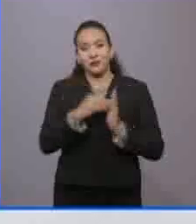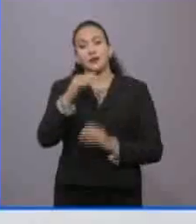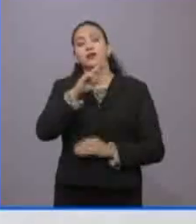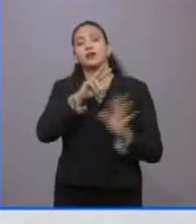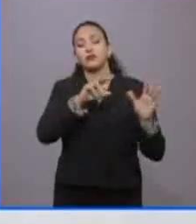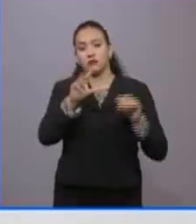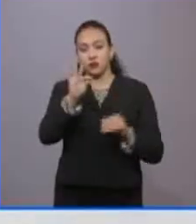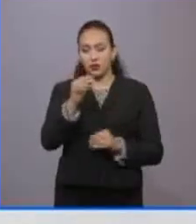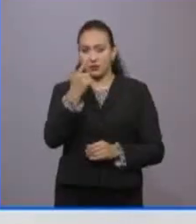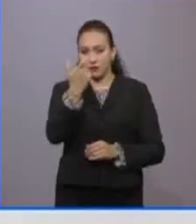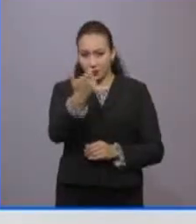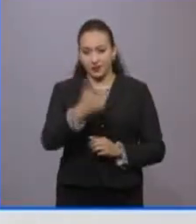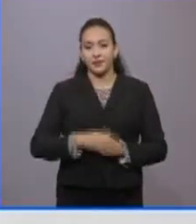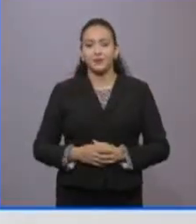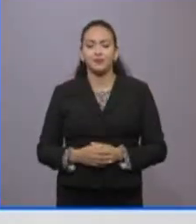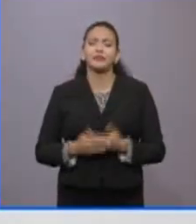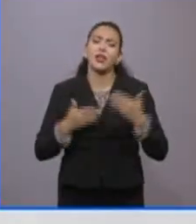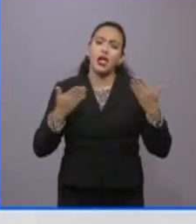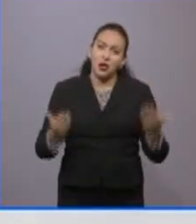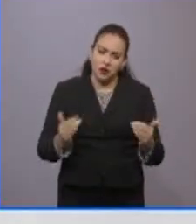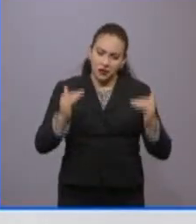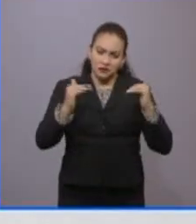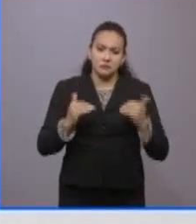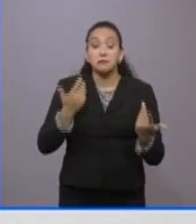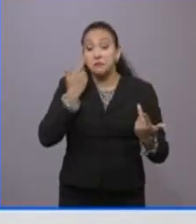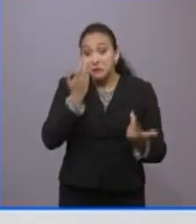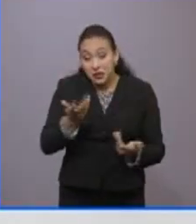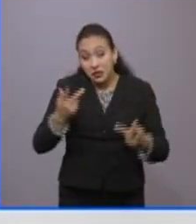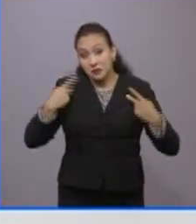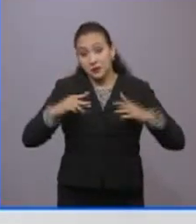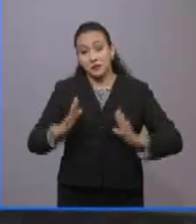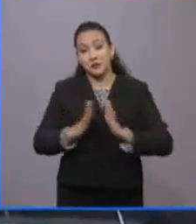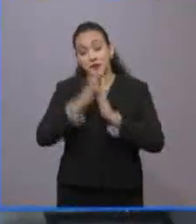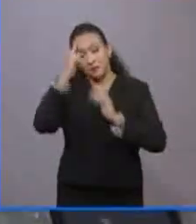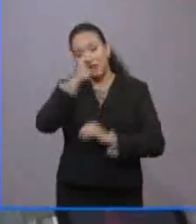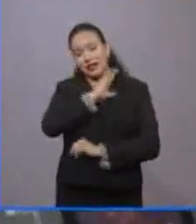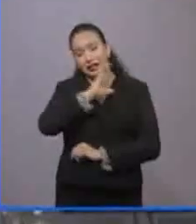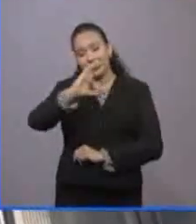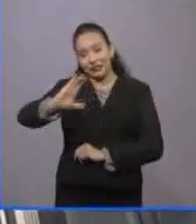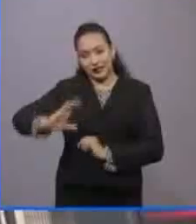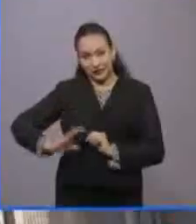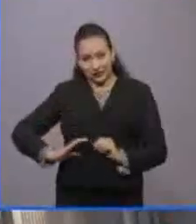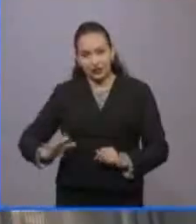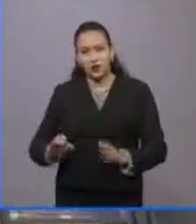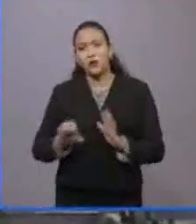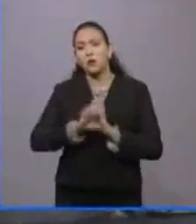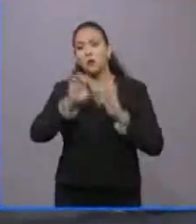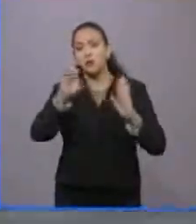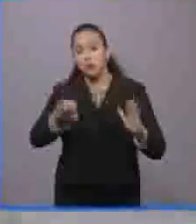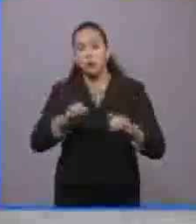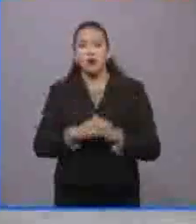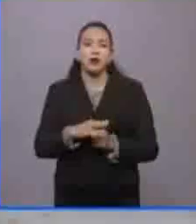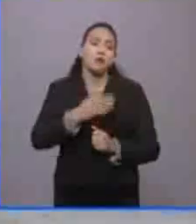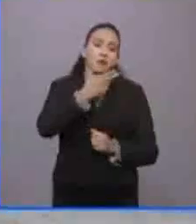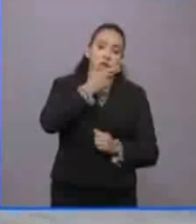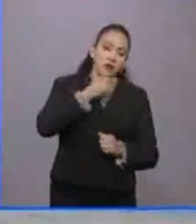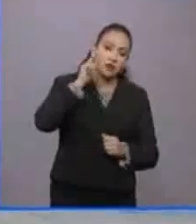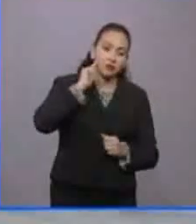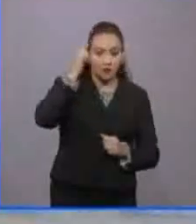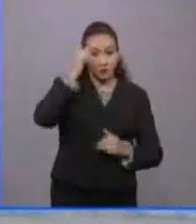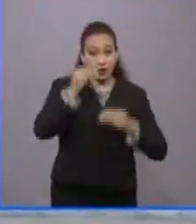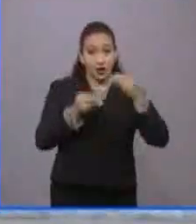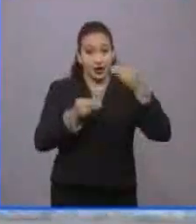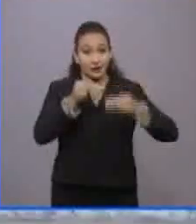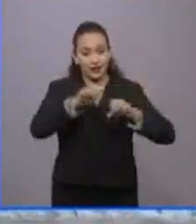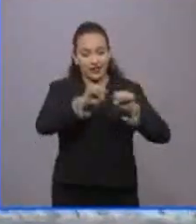1,468,841 pesos. En el caso de quienes compiten por cargos en una circunscripción, como son las y los aspirantes a magistrados